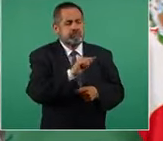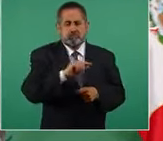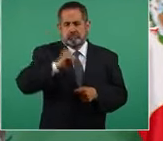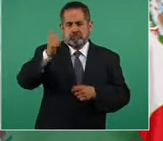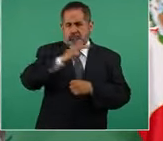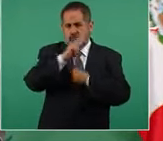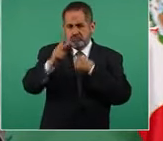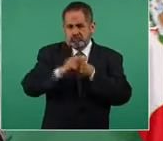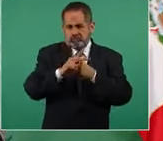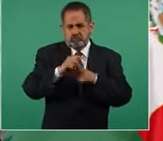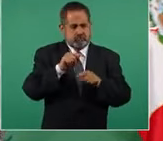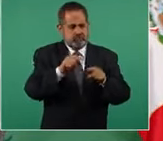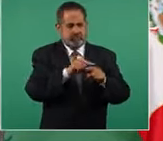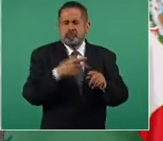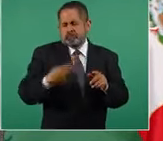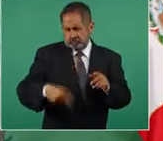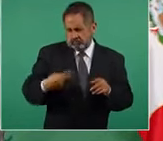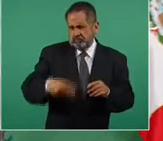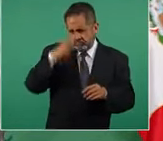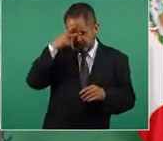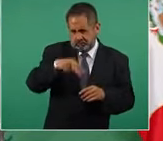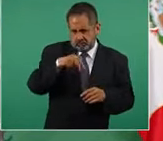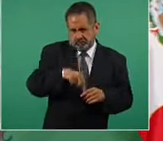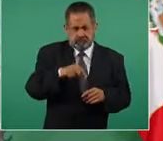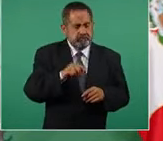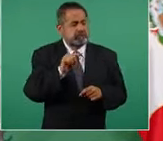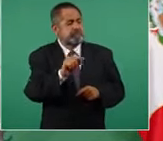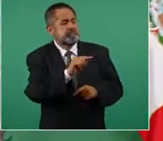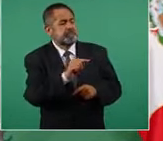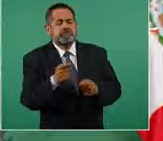extranjeras y nacionales